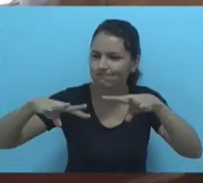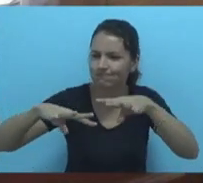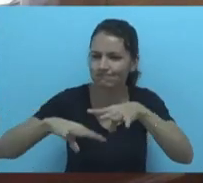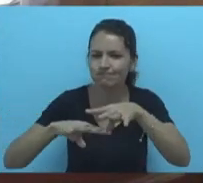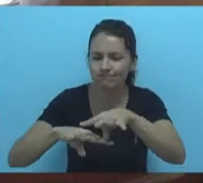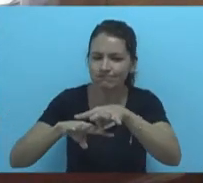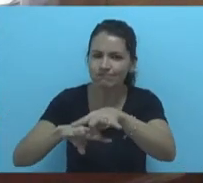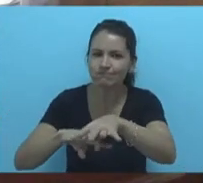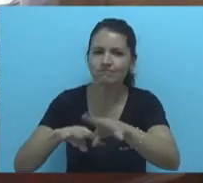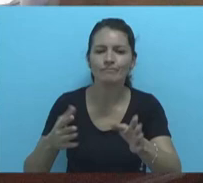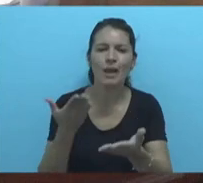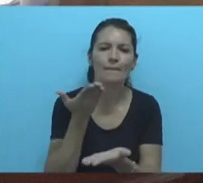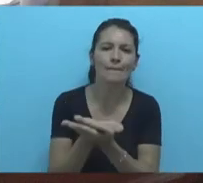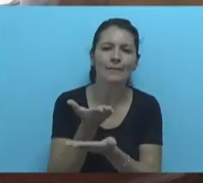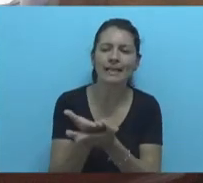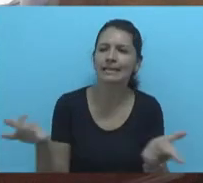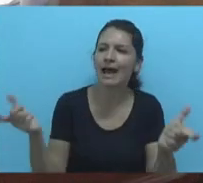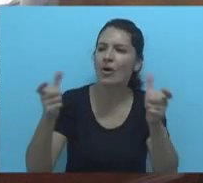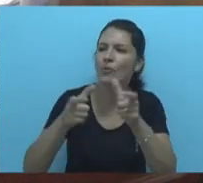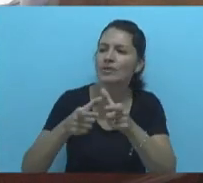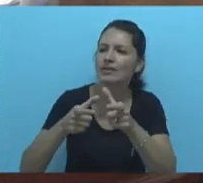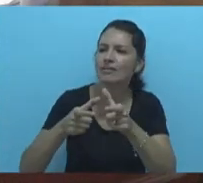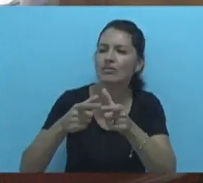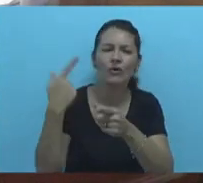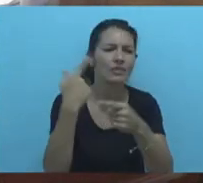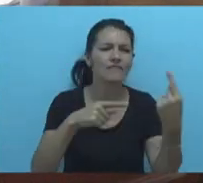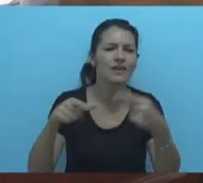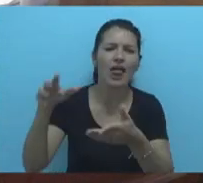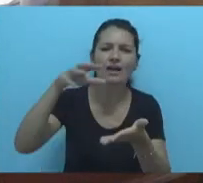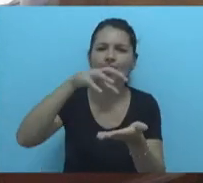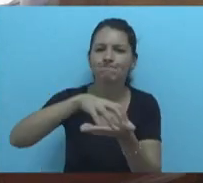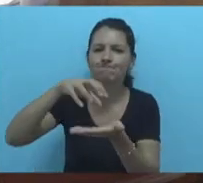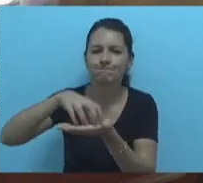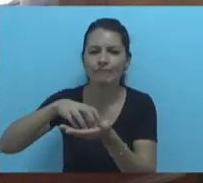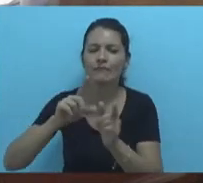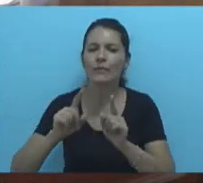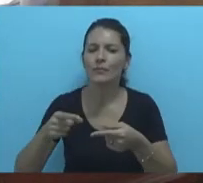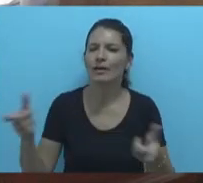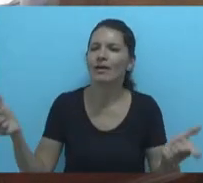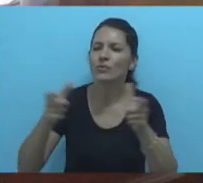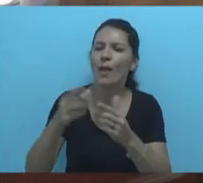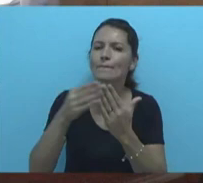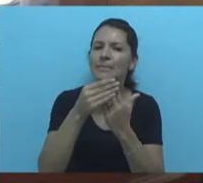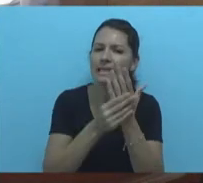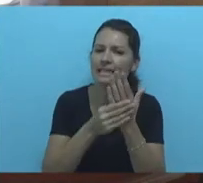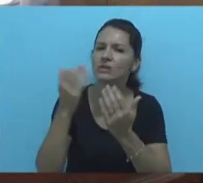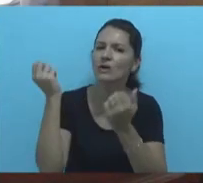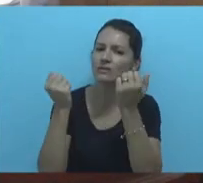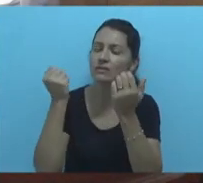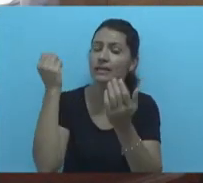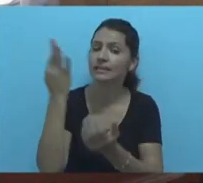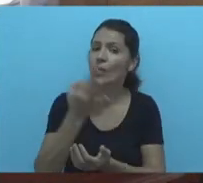generando movilizaciones y pedidos de reuniones a distintas instituciones de nuestra provincia, pero en particular al Ministerio de Seguridad de la